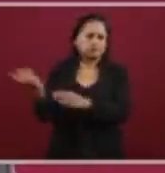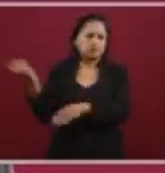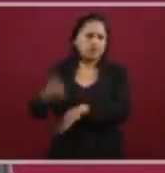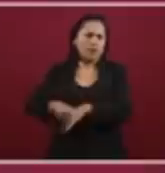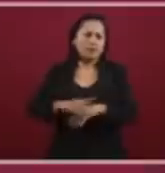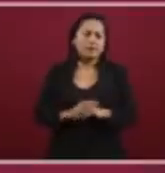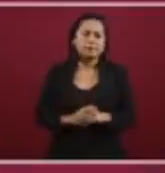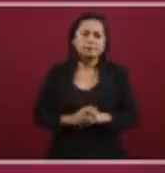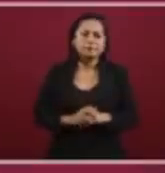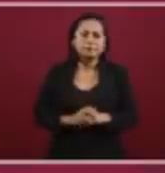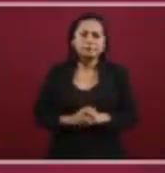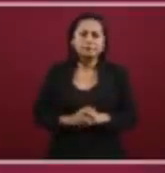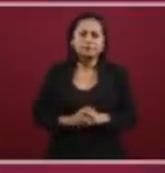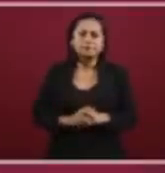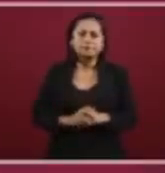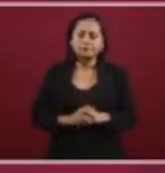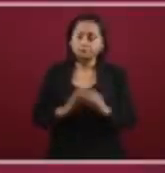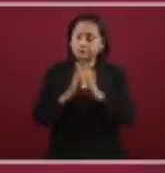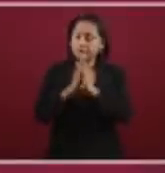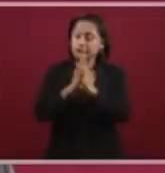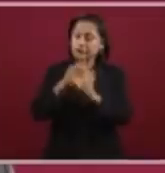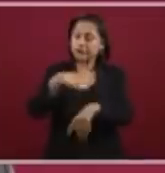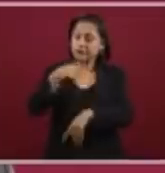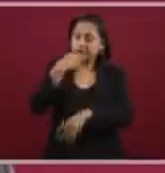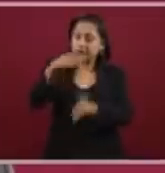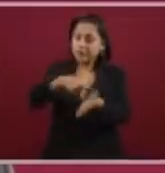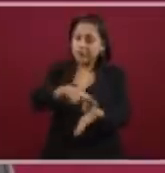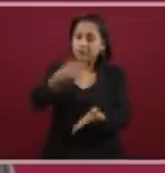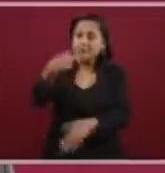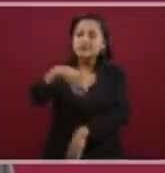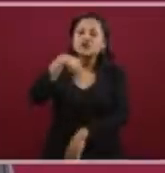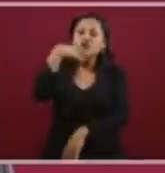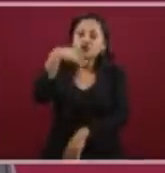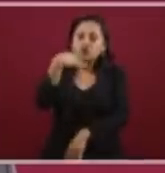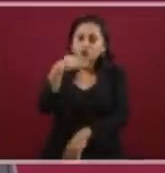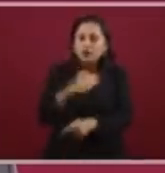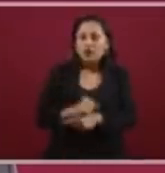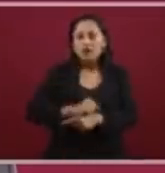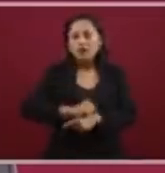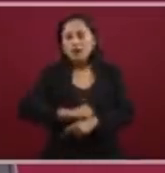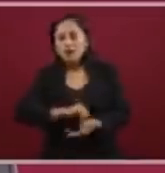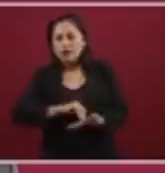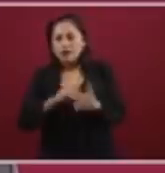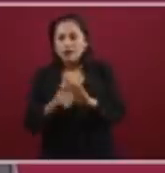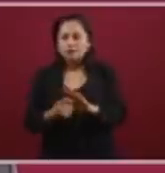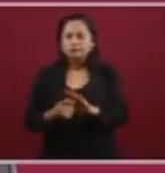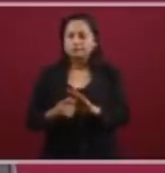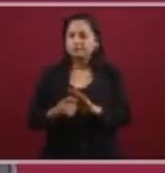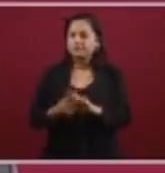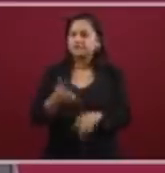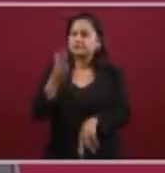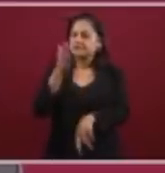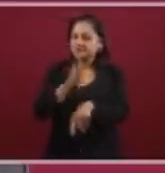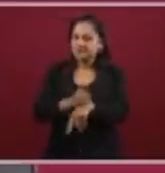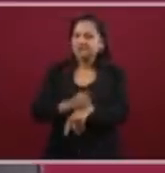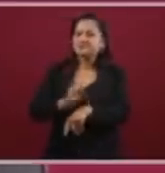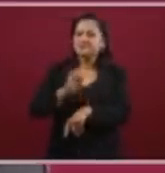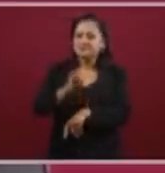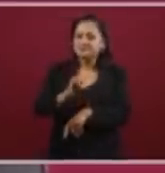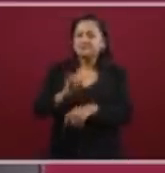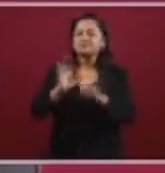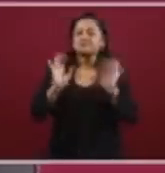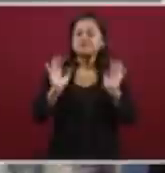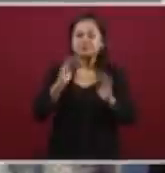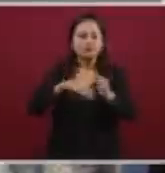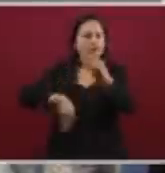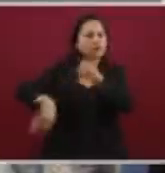cero corrupción cero impunidad todos a portarnos bien me hicieron